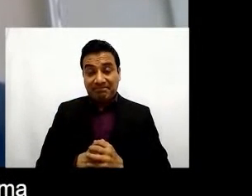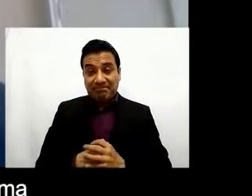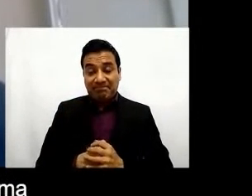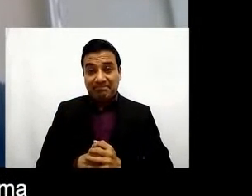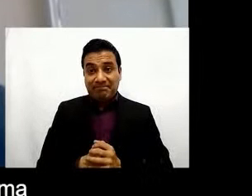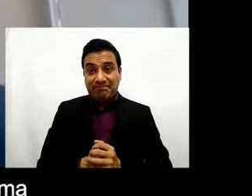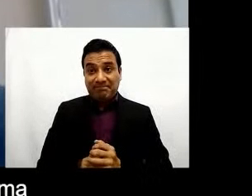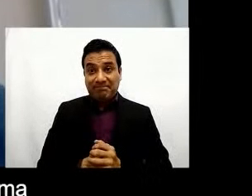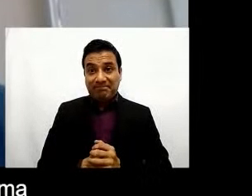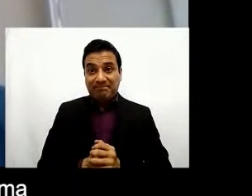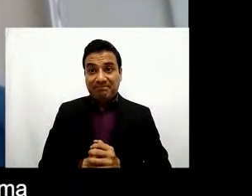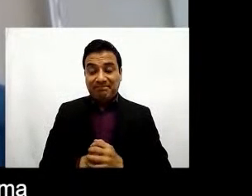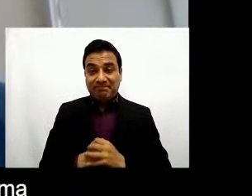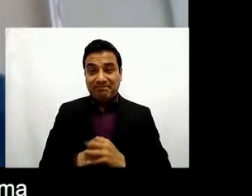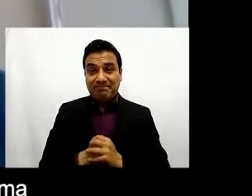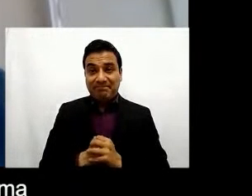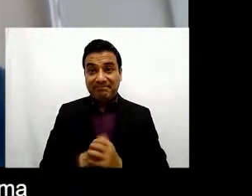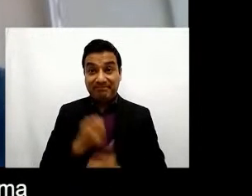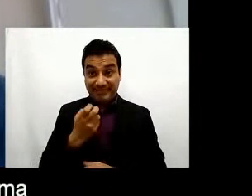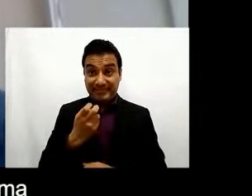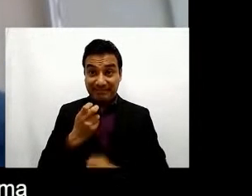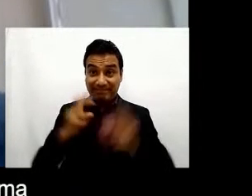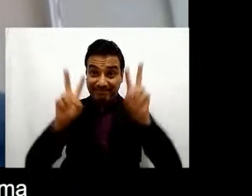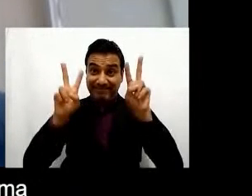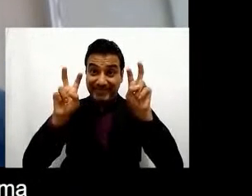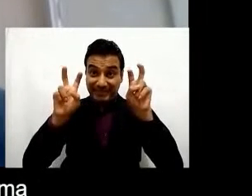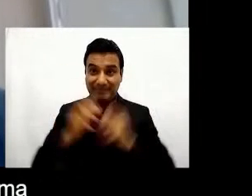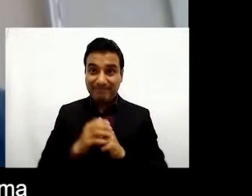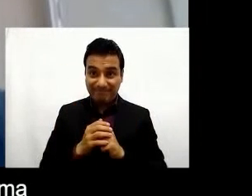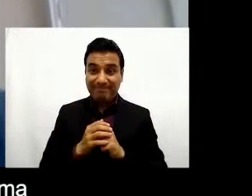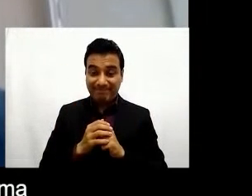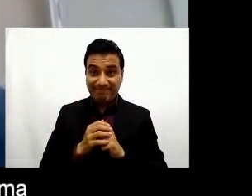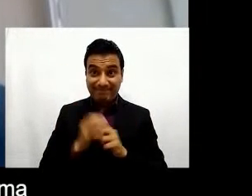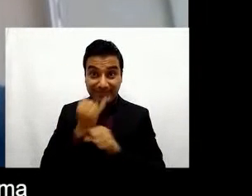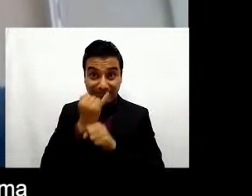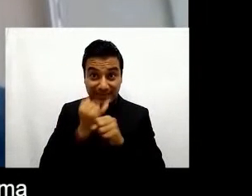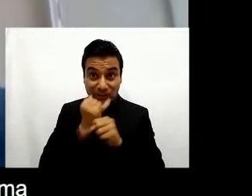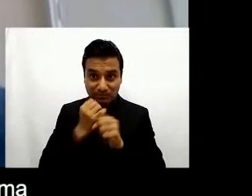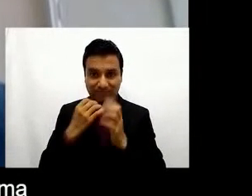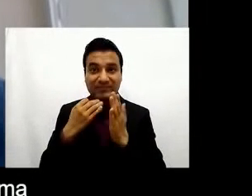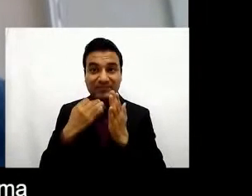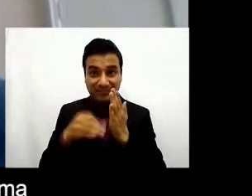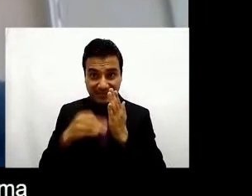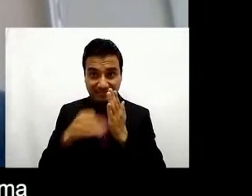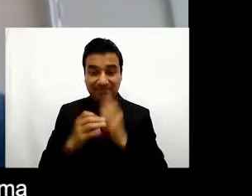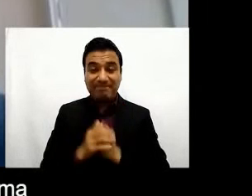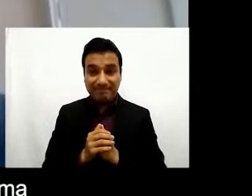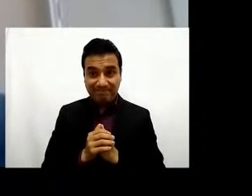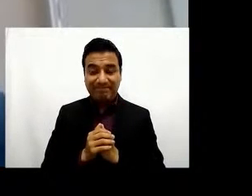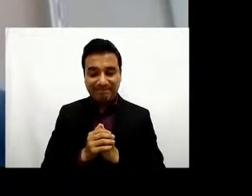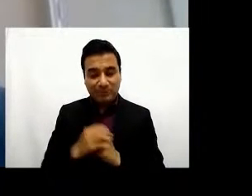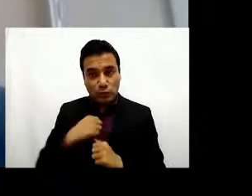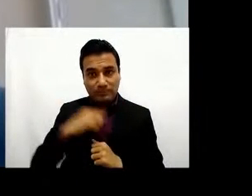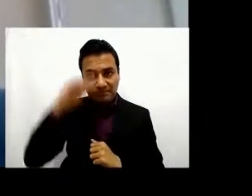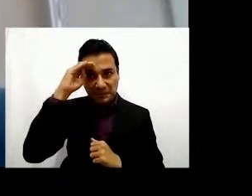yo pondría por delante este tema de la investigación. La investigación en este sentido